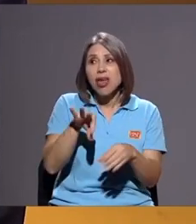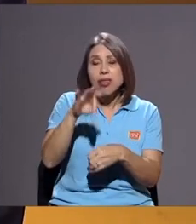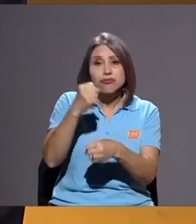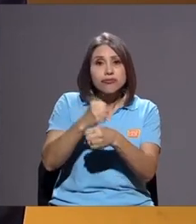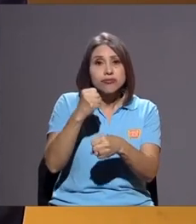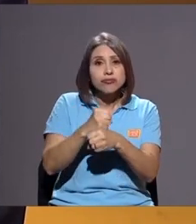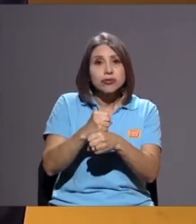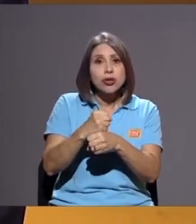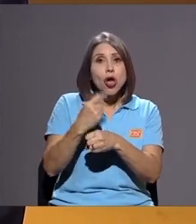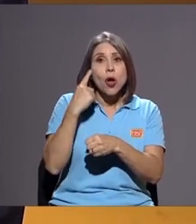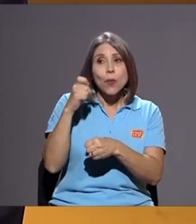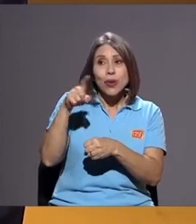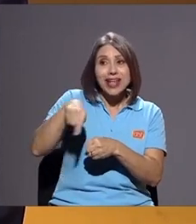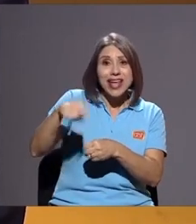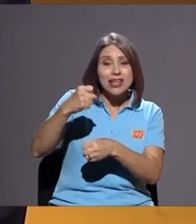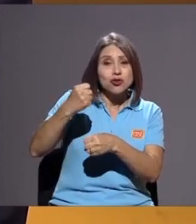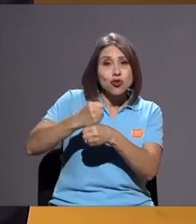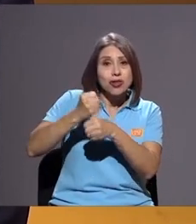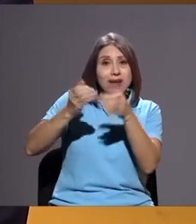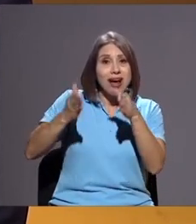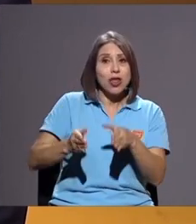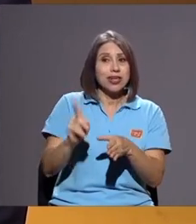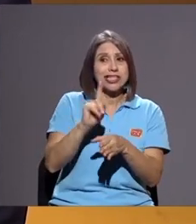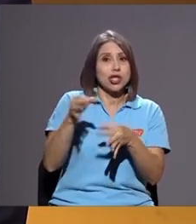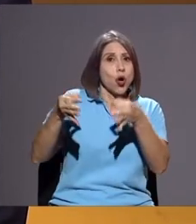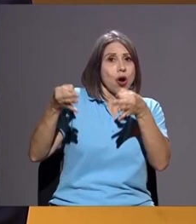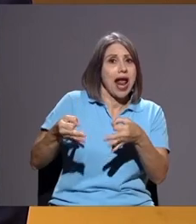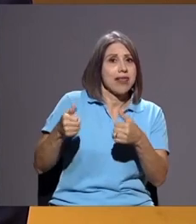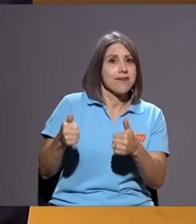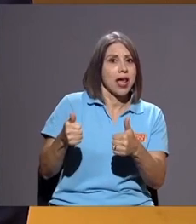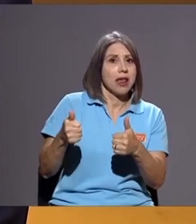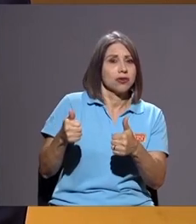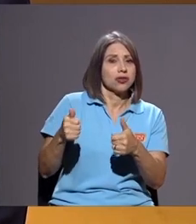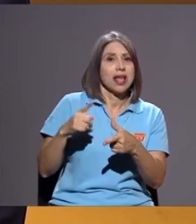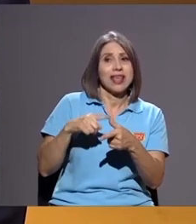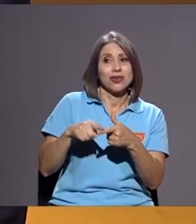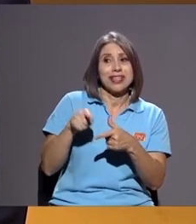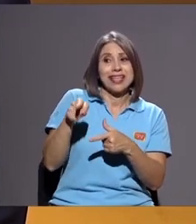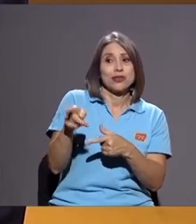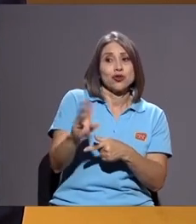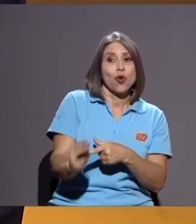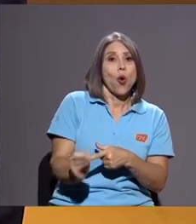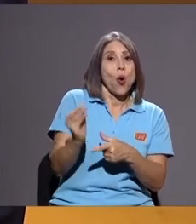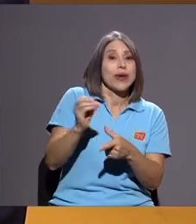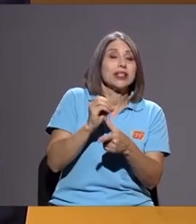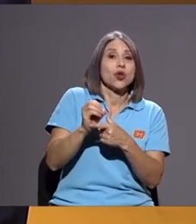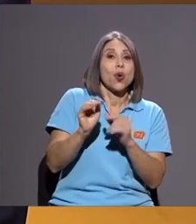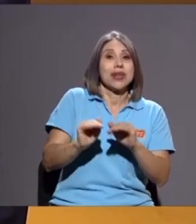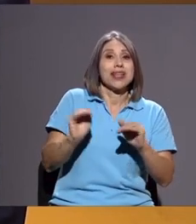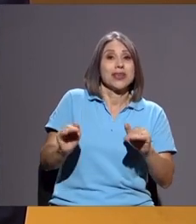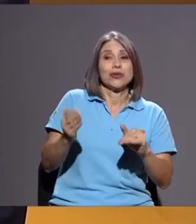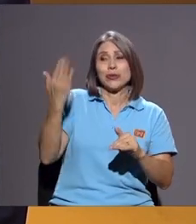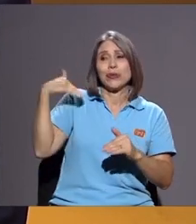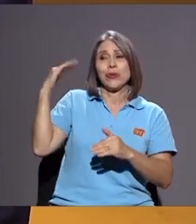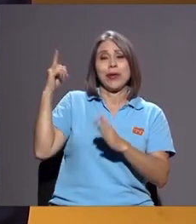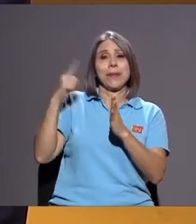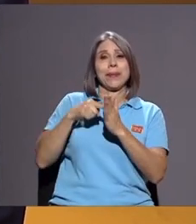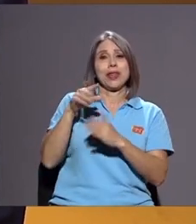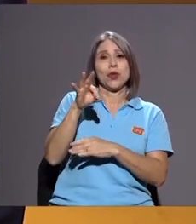porque es una mano de obra no calificada son los jóvenes son los niños que en los 80 no pudieron ir a la escuela y no pudieron educarse